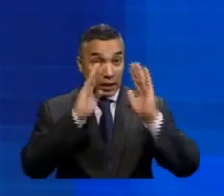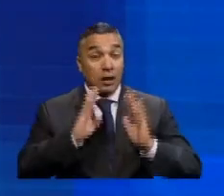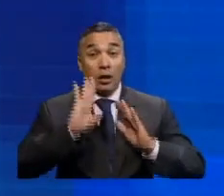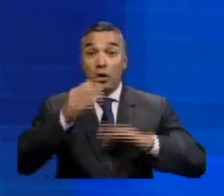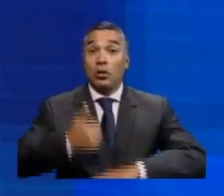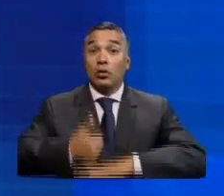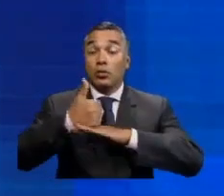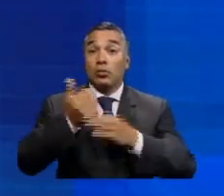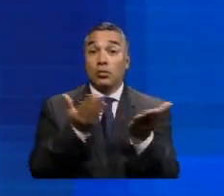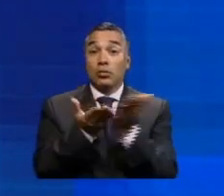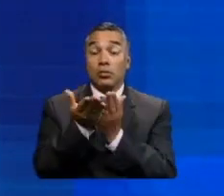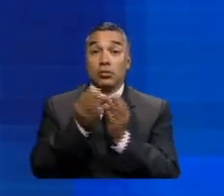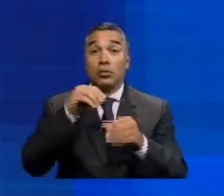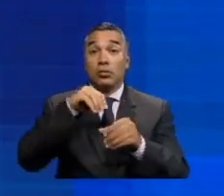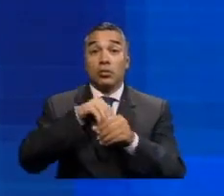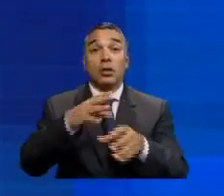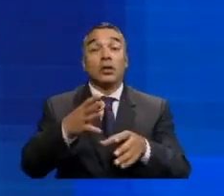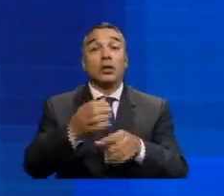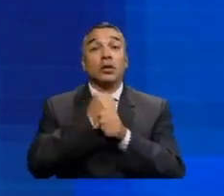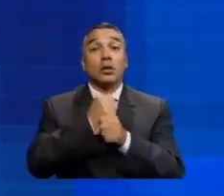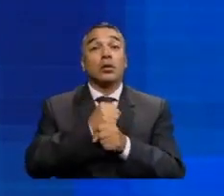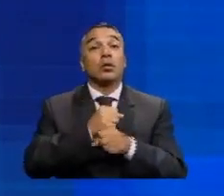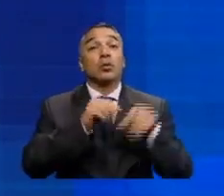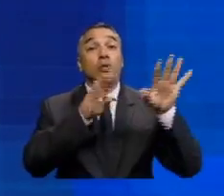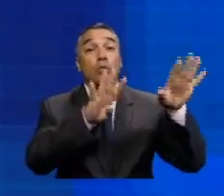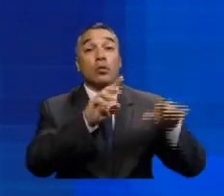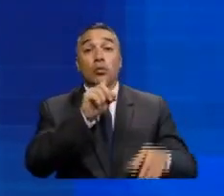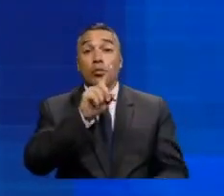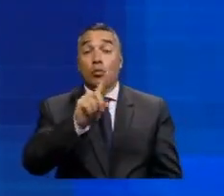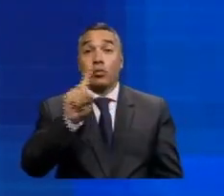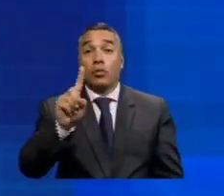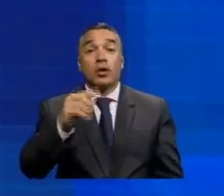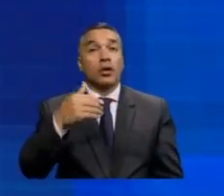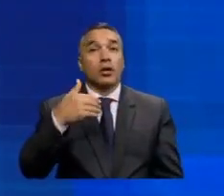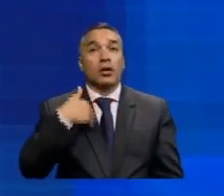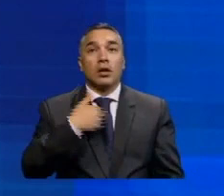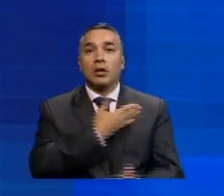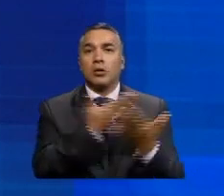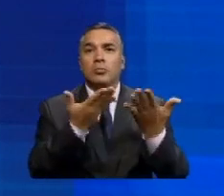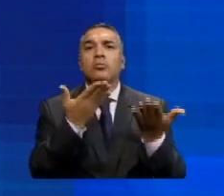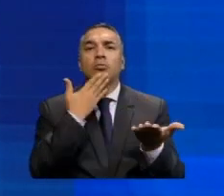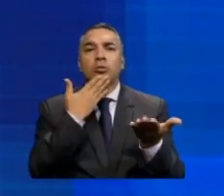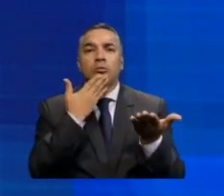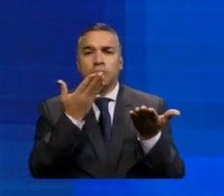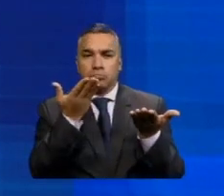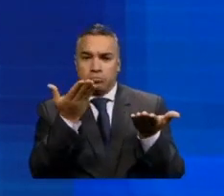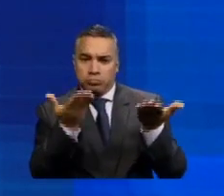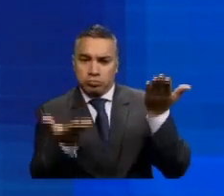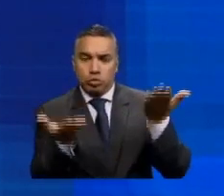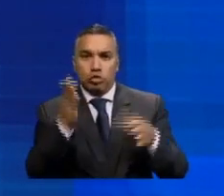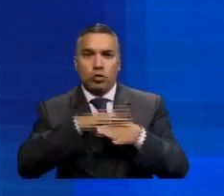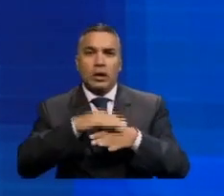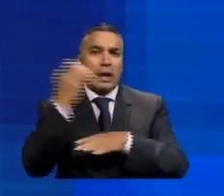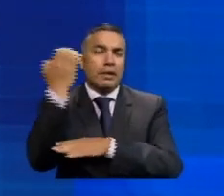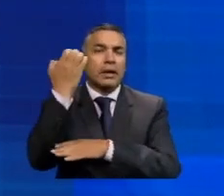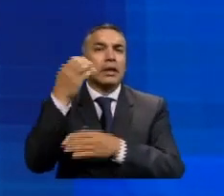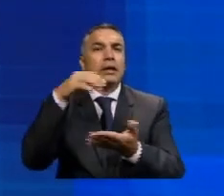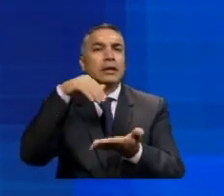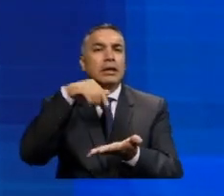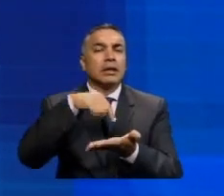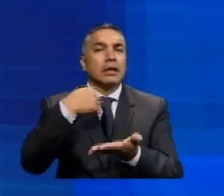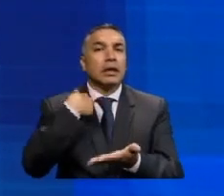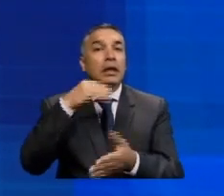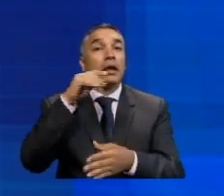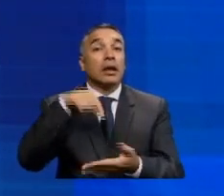Las autoridades del Servicio Integrado de Seguridad ECU-911 presentaron un balance de las emergencias registradas durante